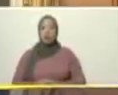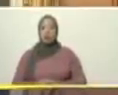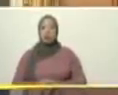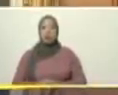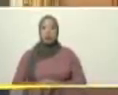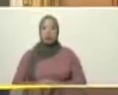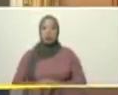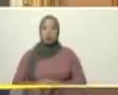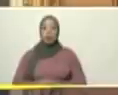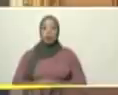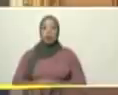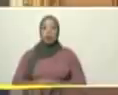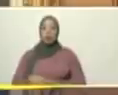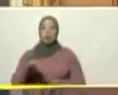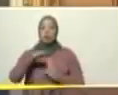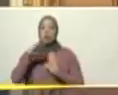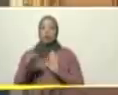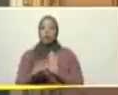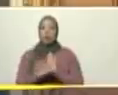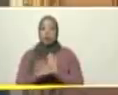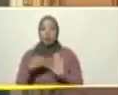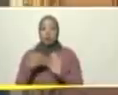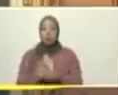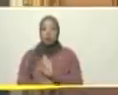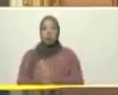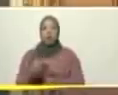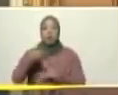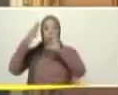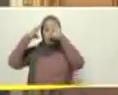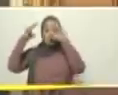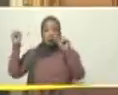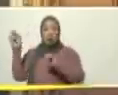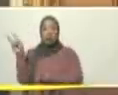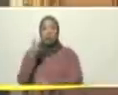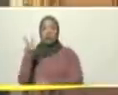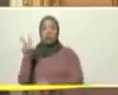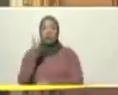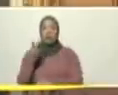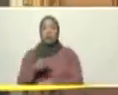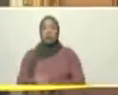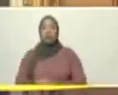el concepto constitucional de República Bolivariana